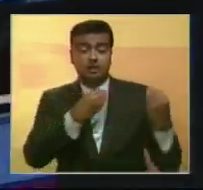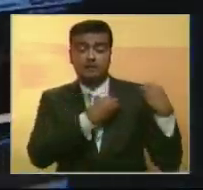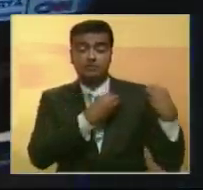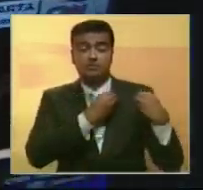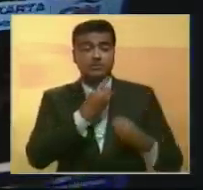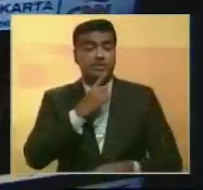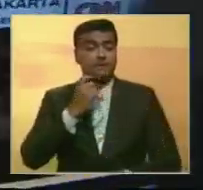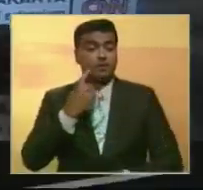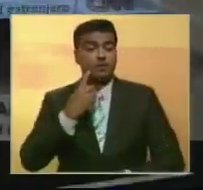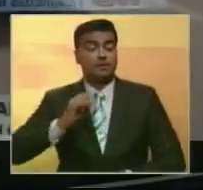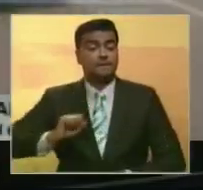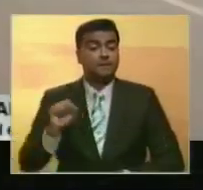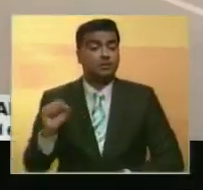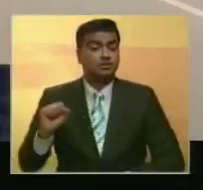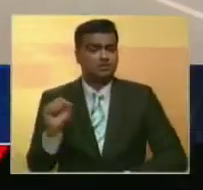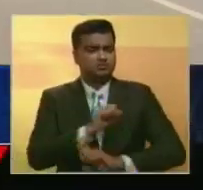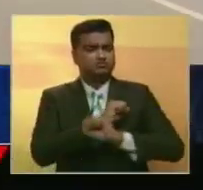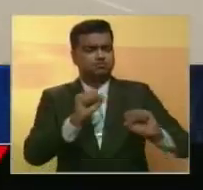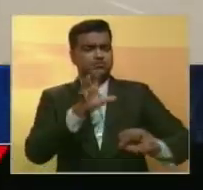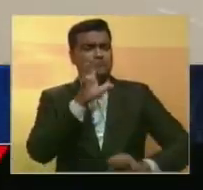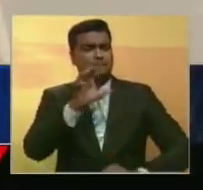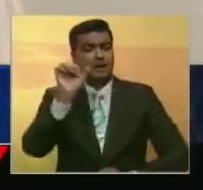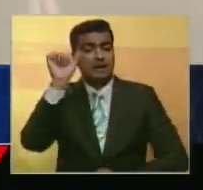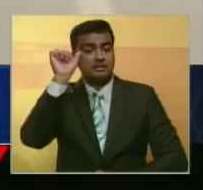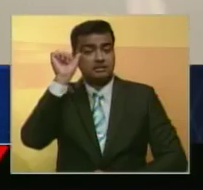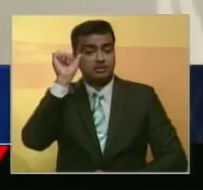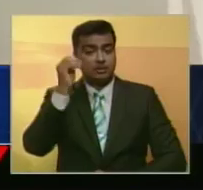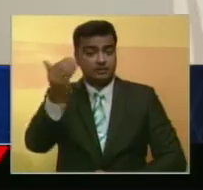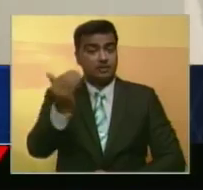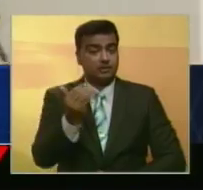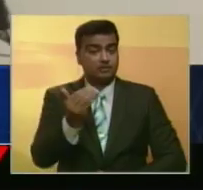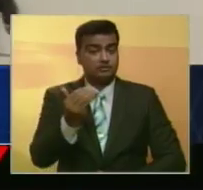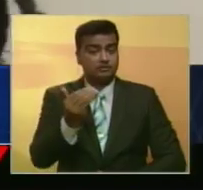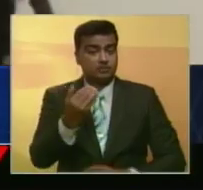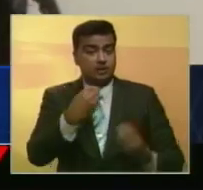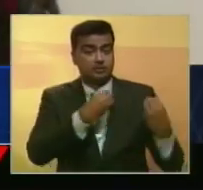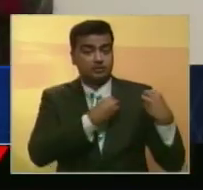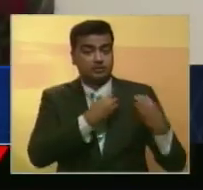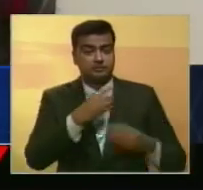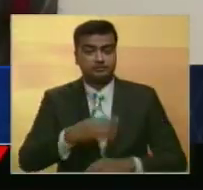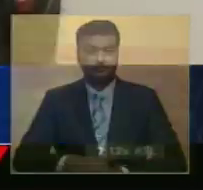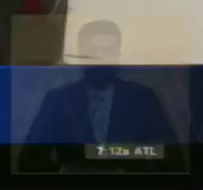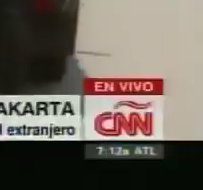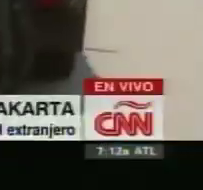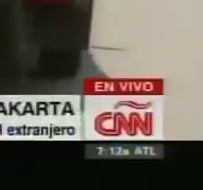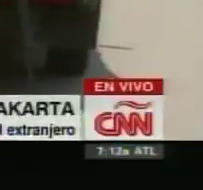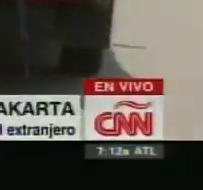Policía investiga atentado en país asiático. Al regreso, los detalles.